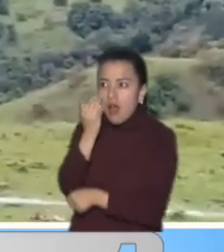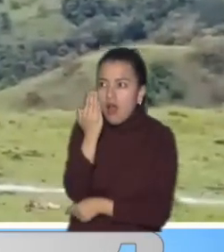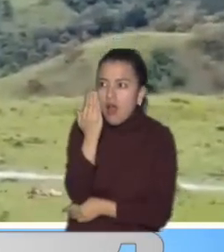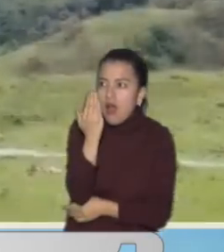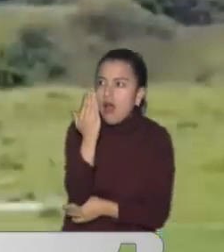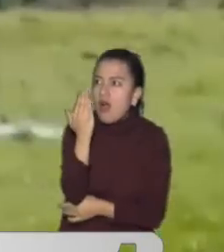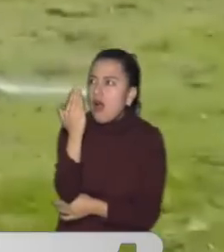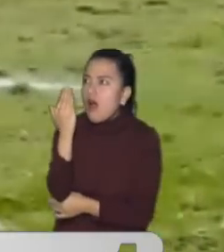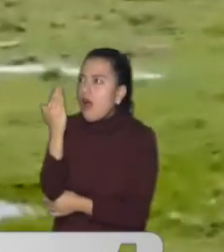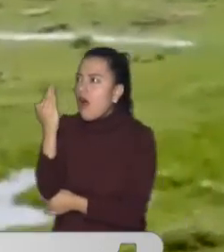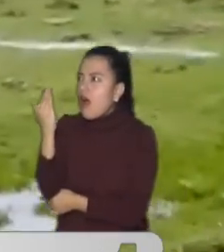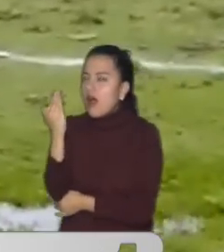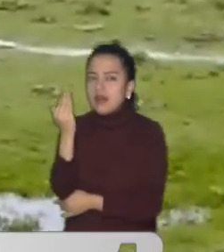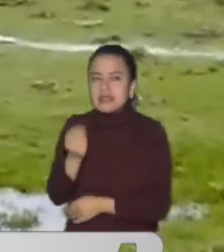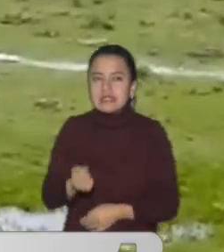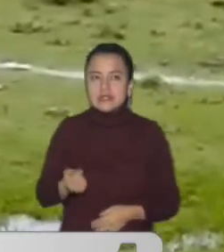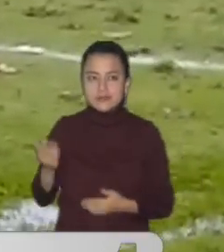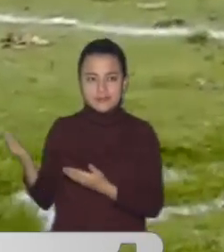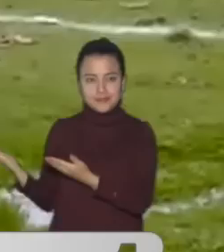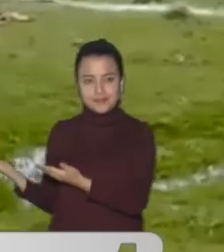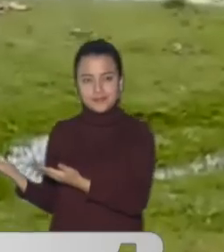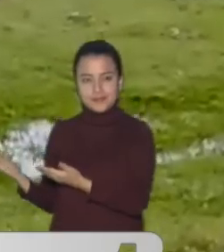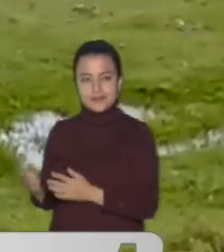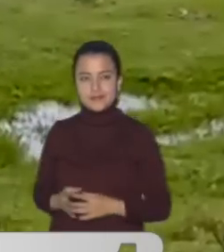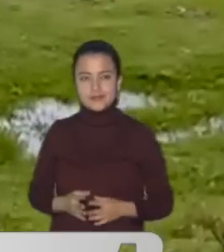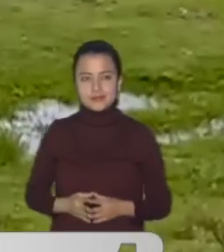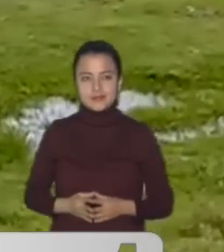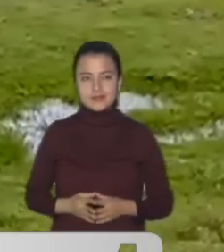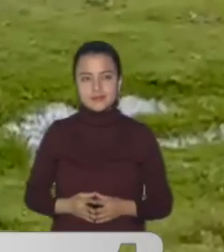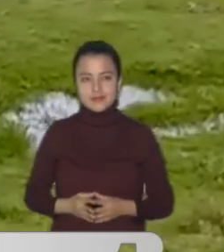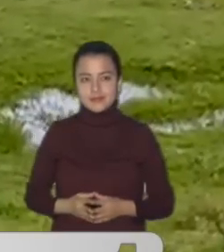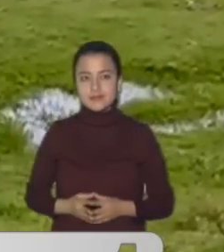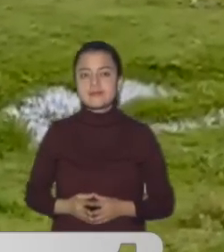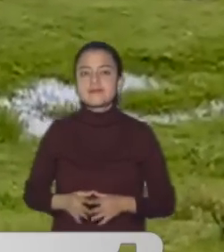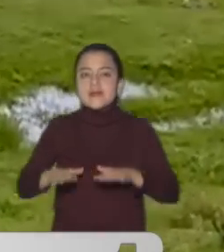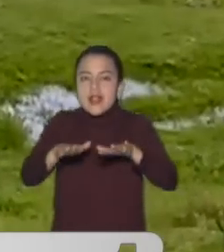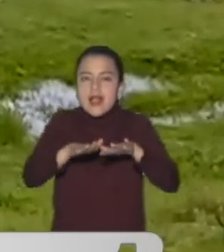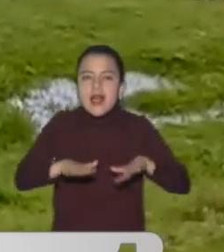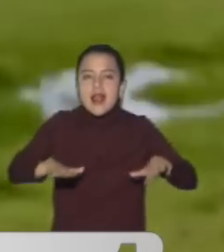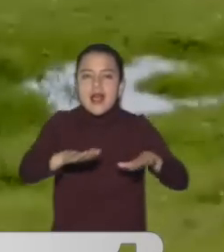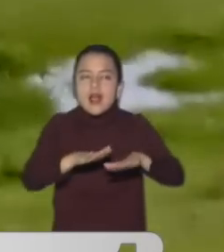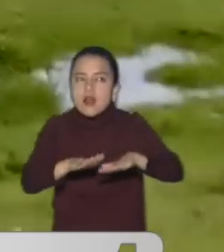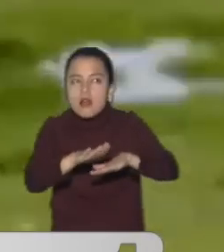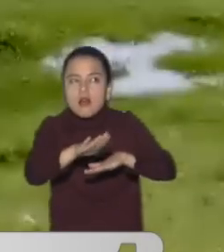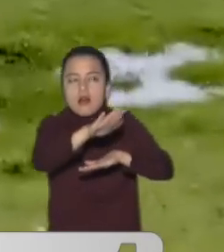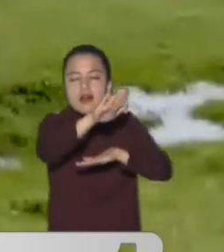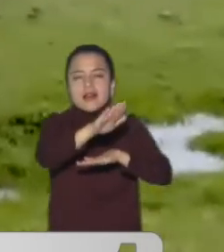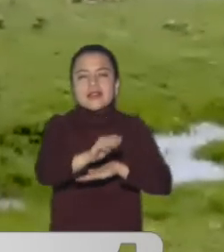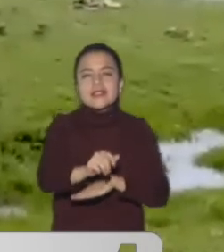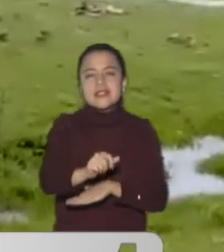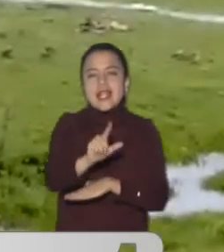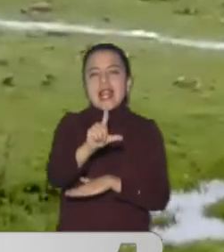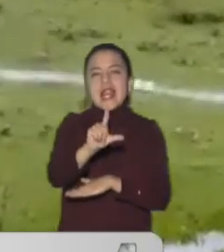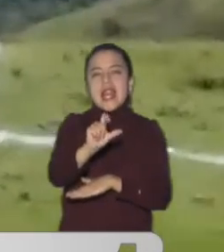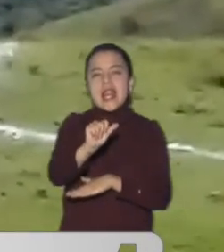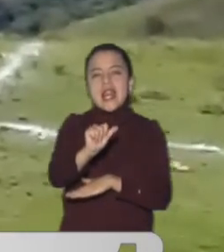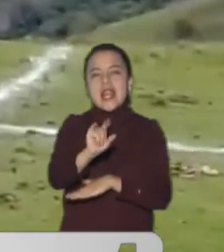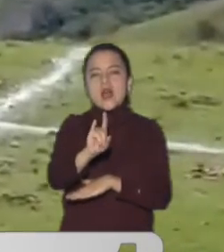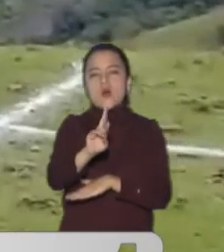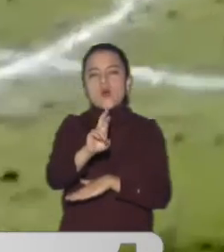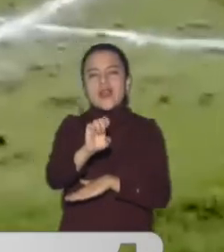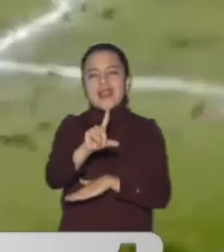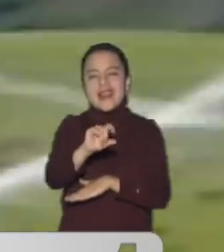aterrizar en una pista allí en zona rural, exactamente en el corregimiento Laureles del municipio de Santa Fe de Antioquia. Como usted lo decía,